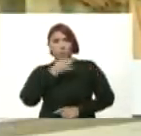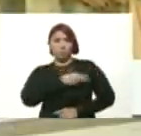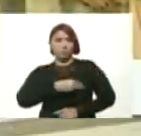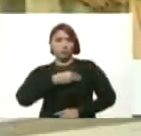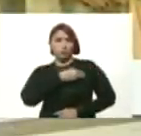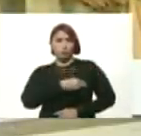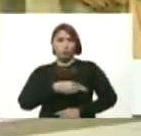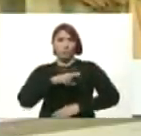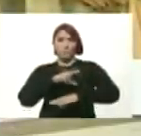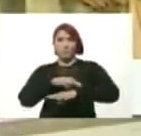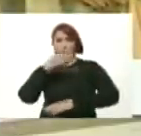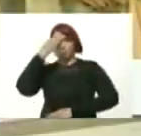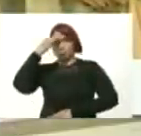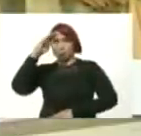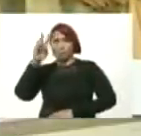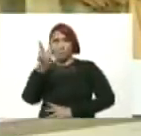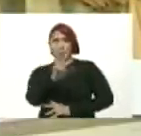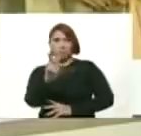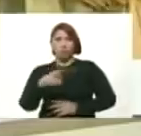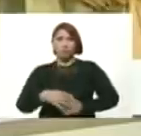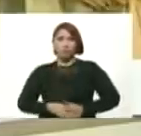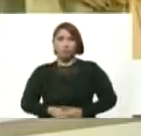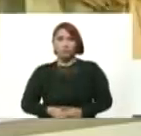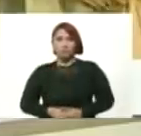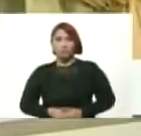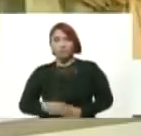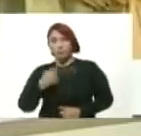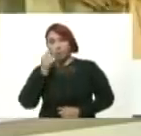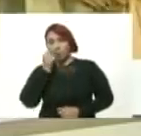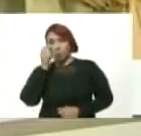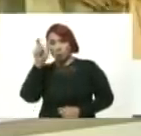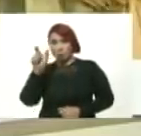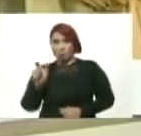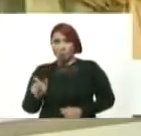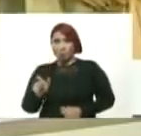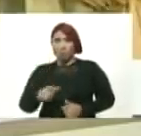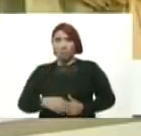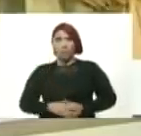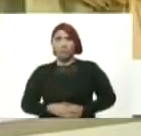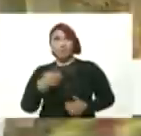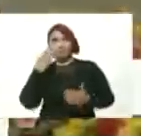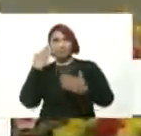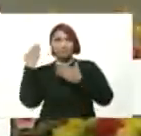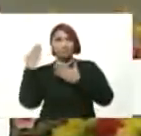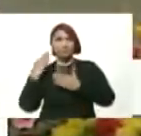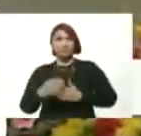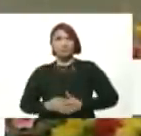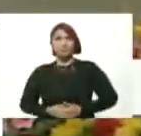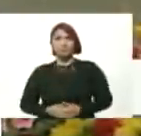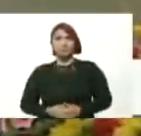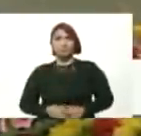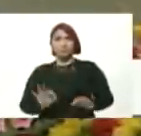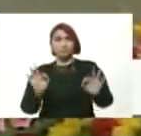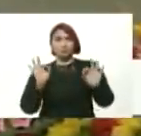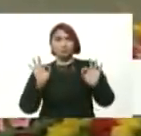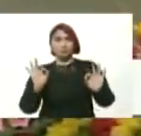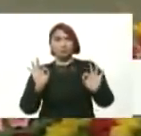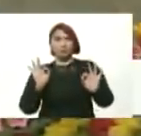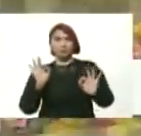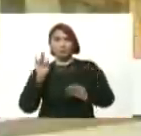cubana en venezuela a roberto josé figueredo remón especialista en